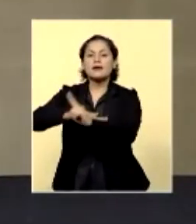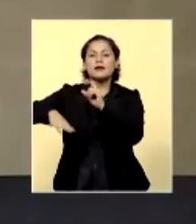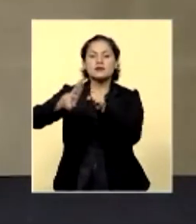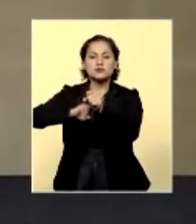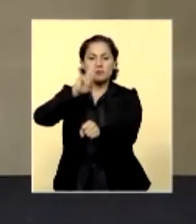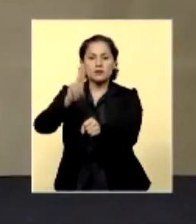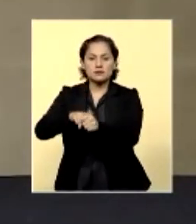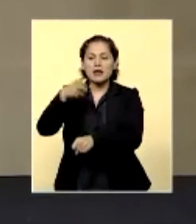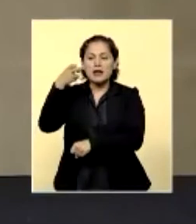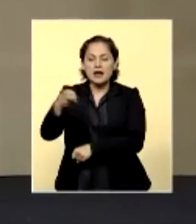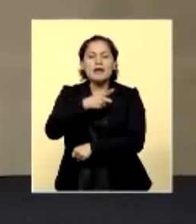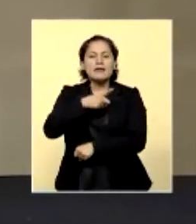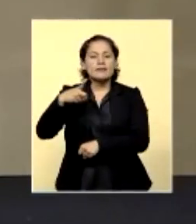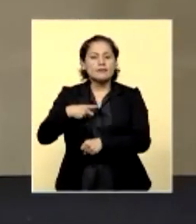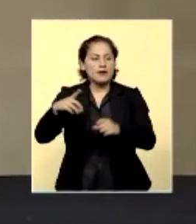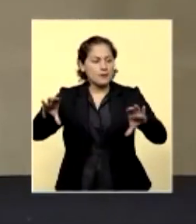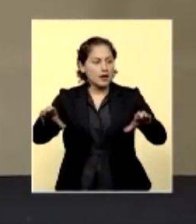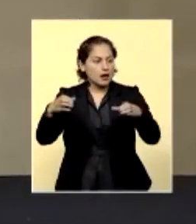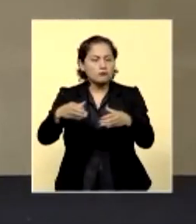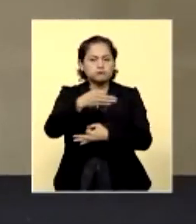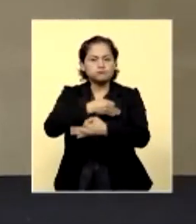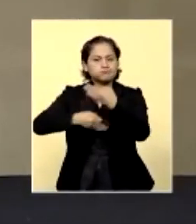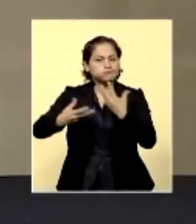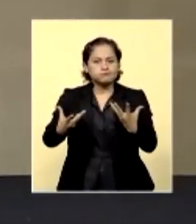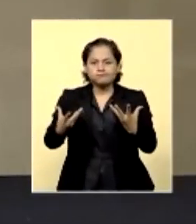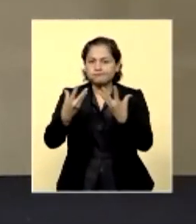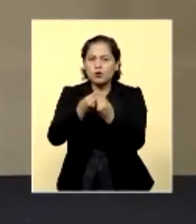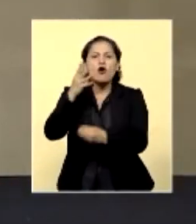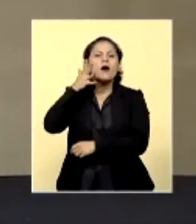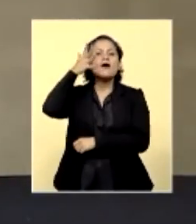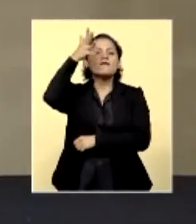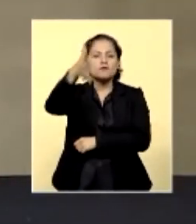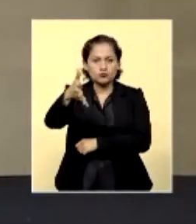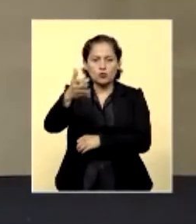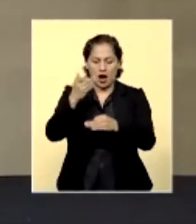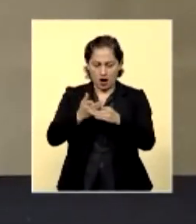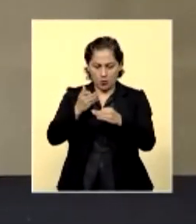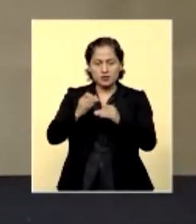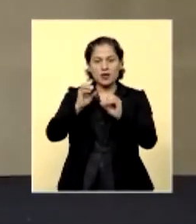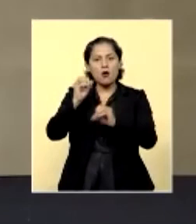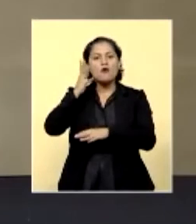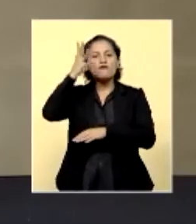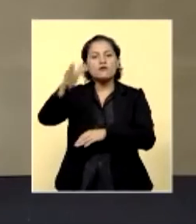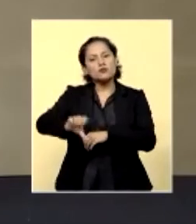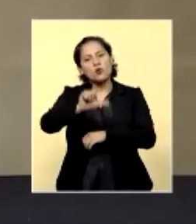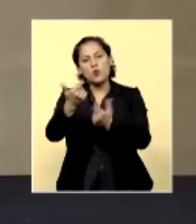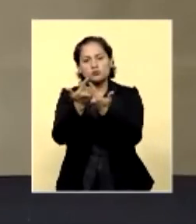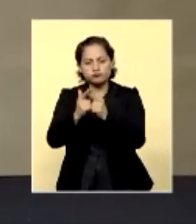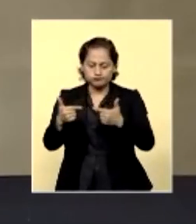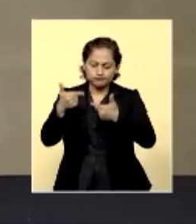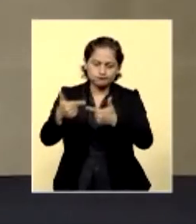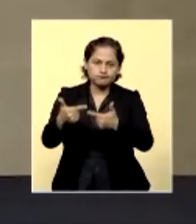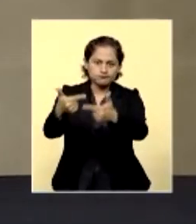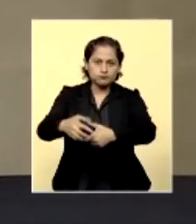y a futuro, es decir, un derecho nuestro, pero también de las generaciones por venir. Identificamos